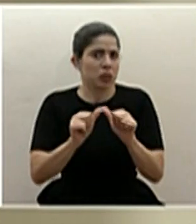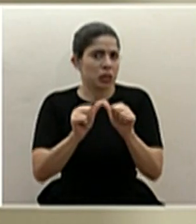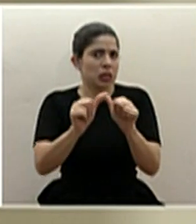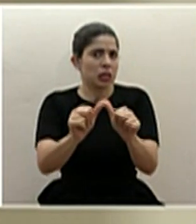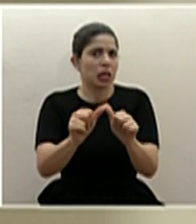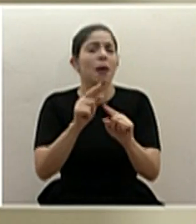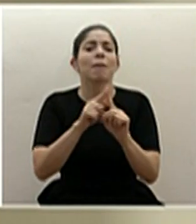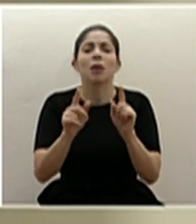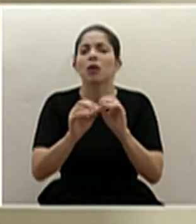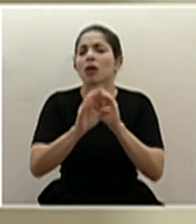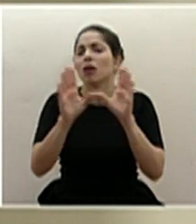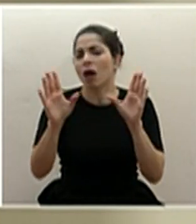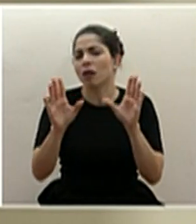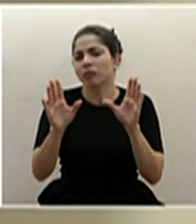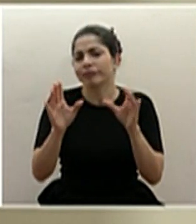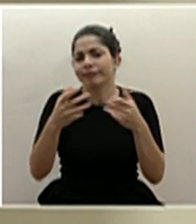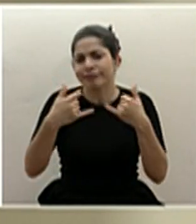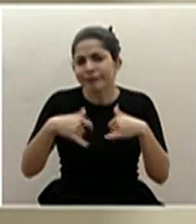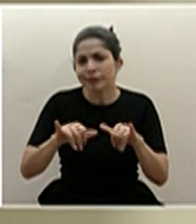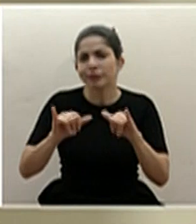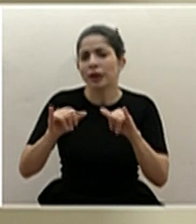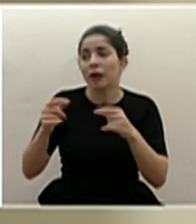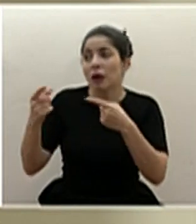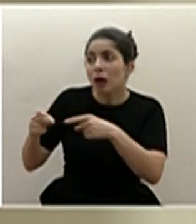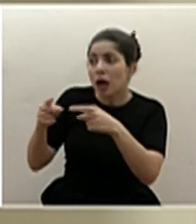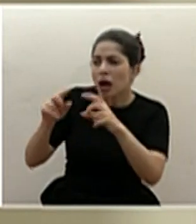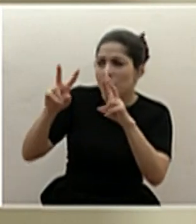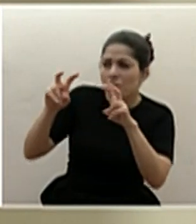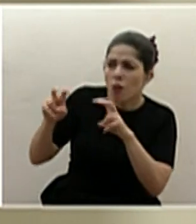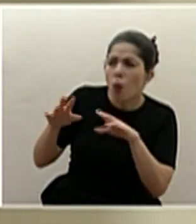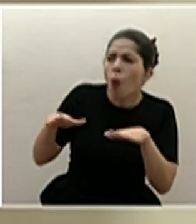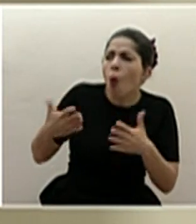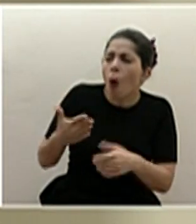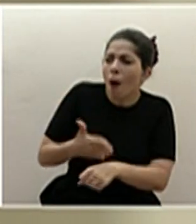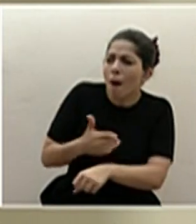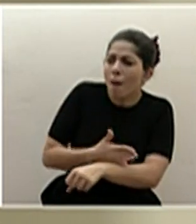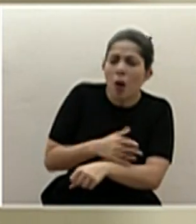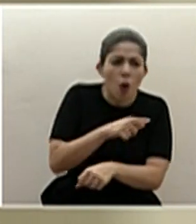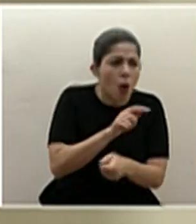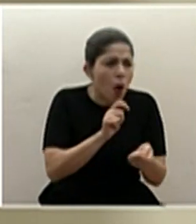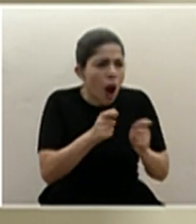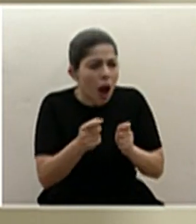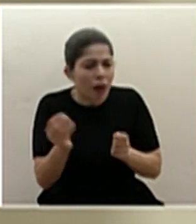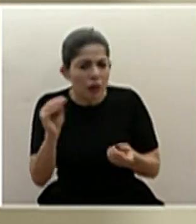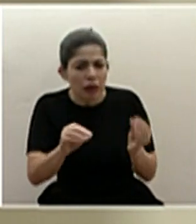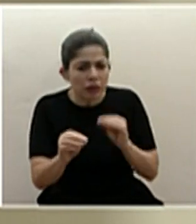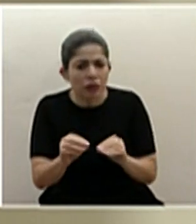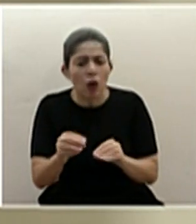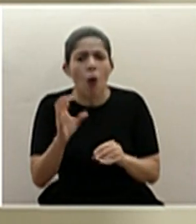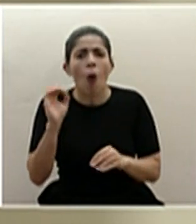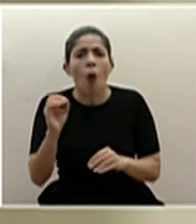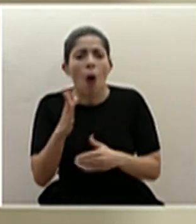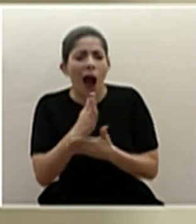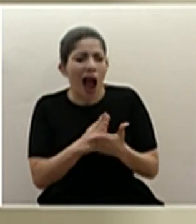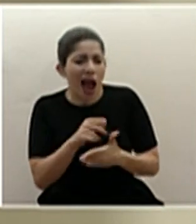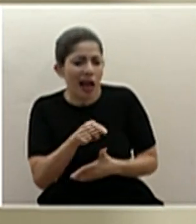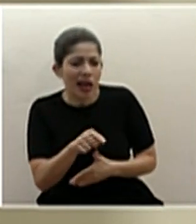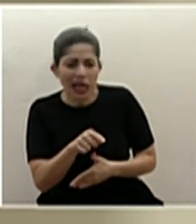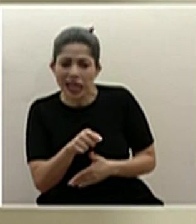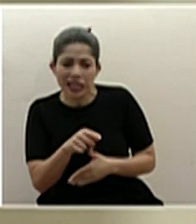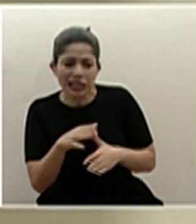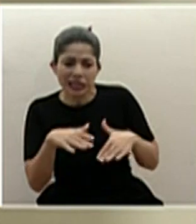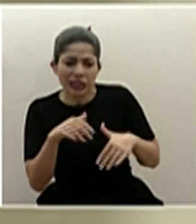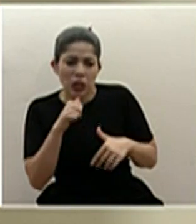que estamos, como le digo, constantemente analizando incluso qué podemos mejorar, qué podemos optimizar, qué ha salido tal vez no de lo mejor